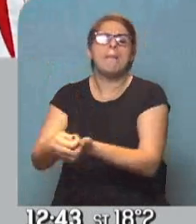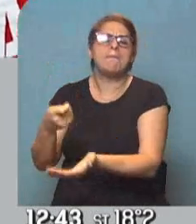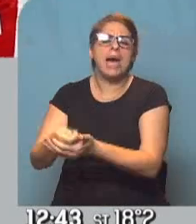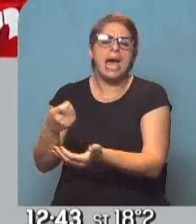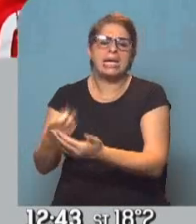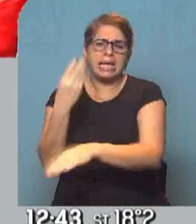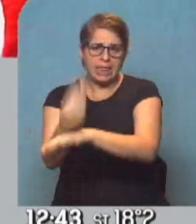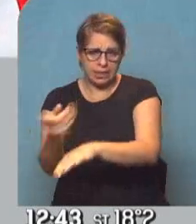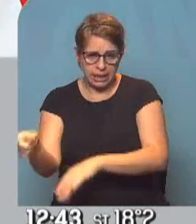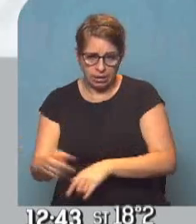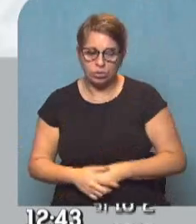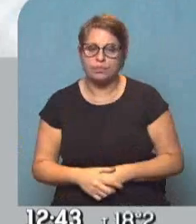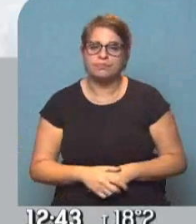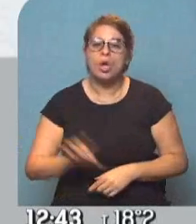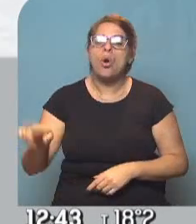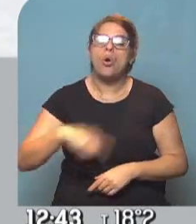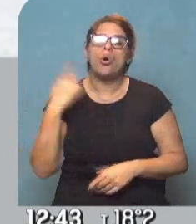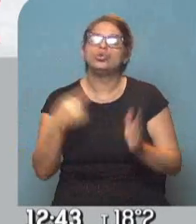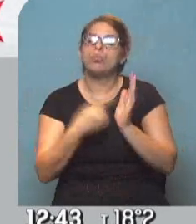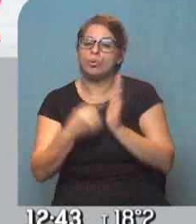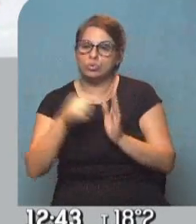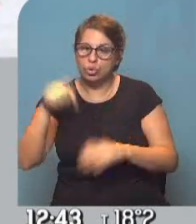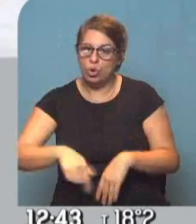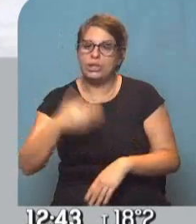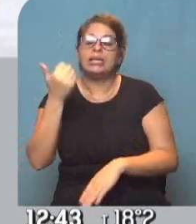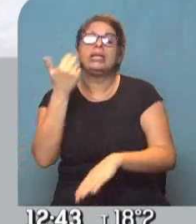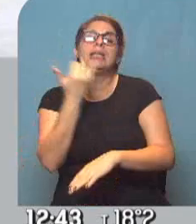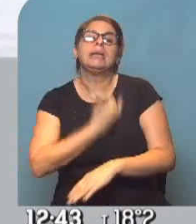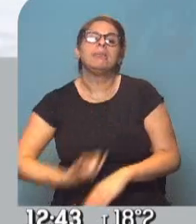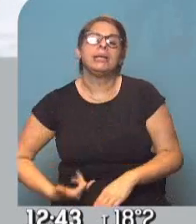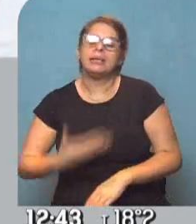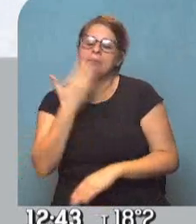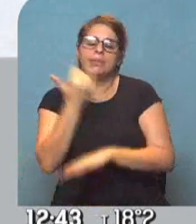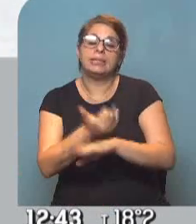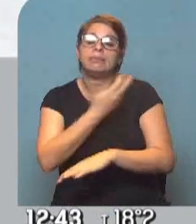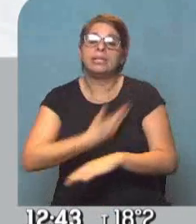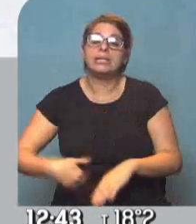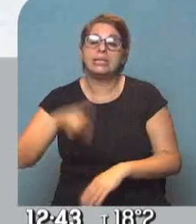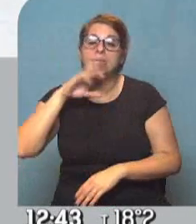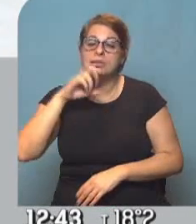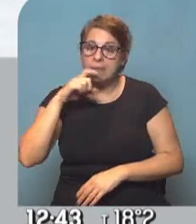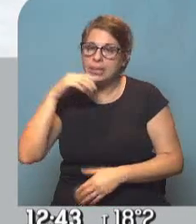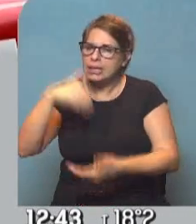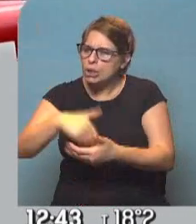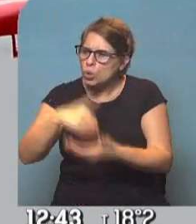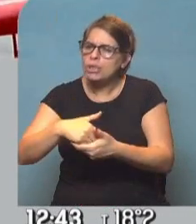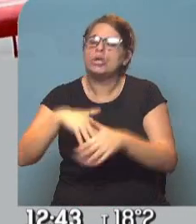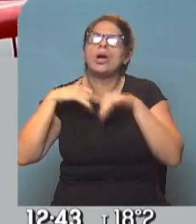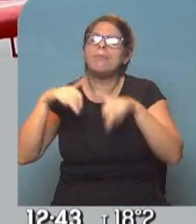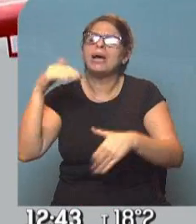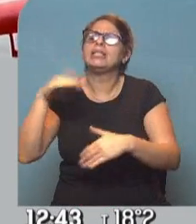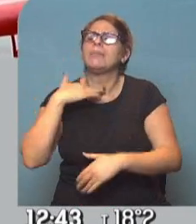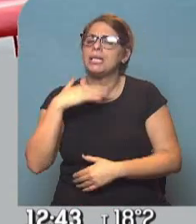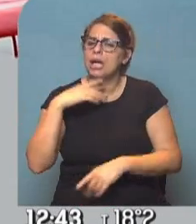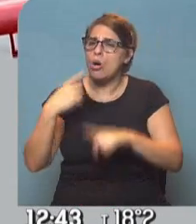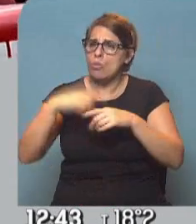las acusaciones. El otro factor es que hoy está Donald Trump. Y Donald Trump, en cierto modo, se ha metido en la campaña mexicana, no solo por el